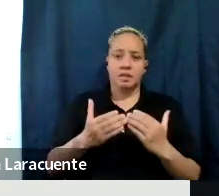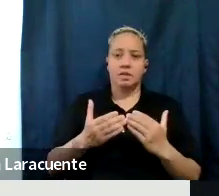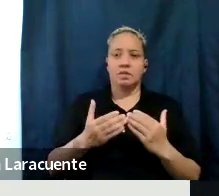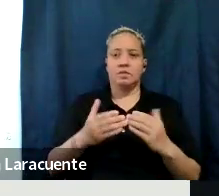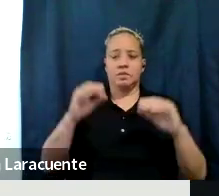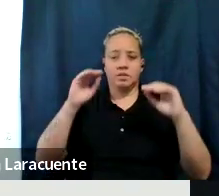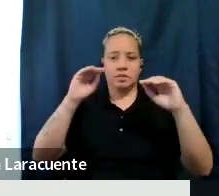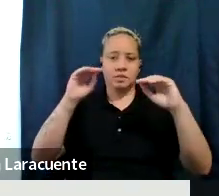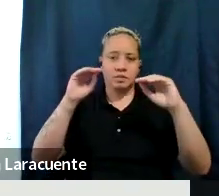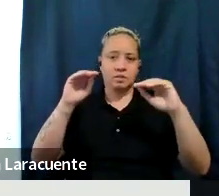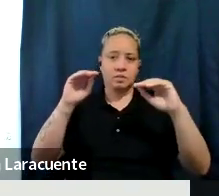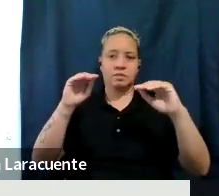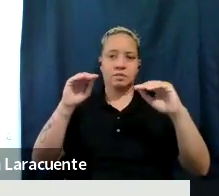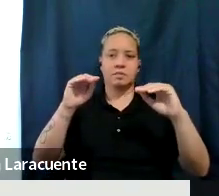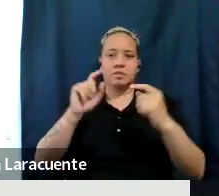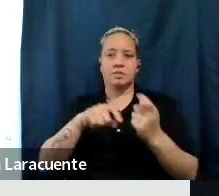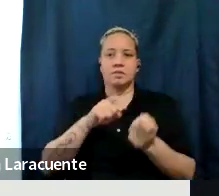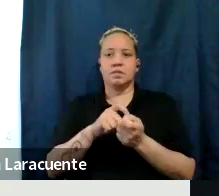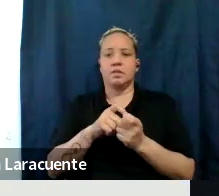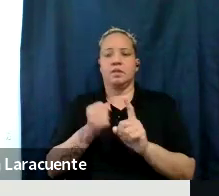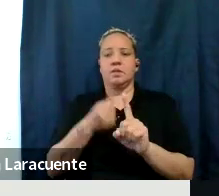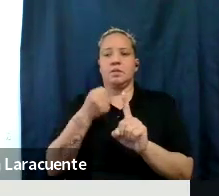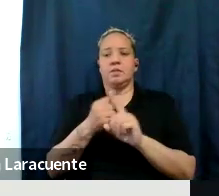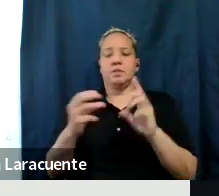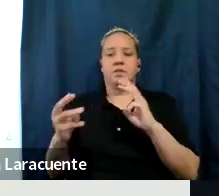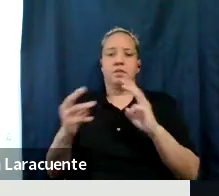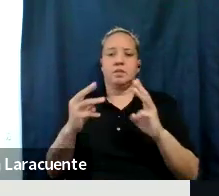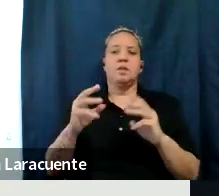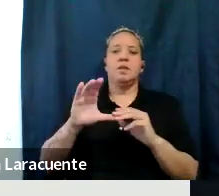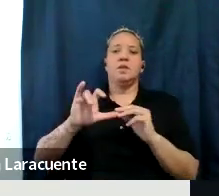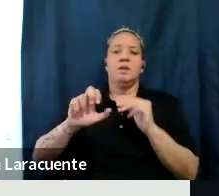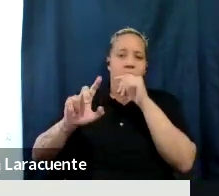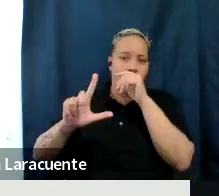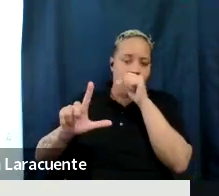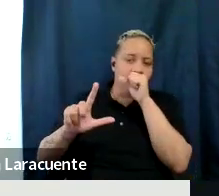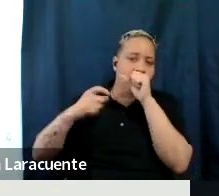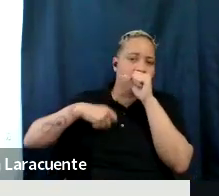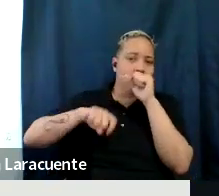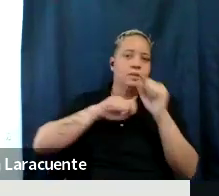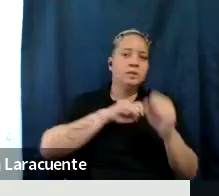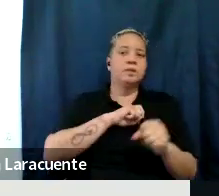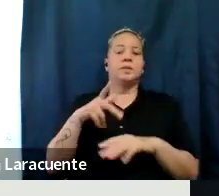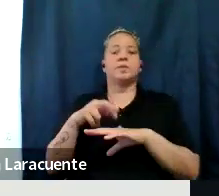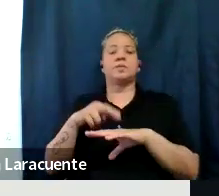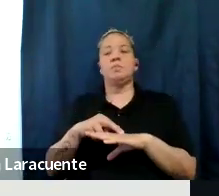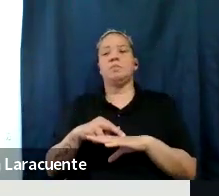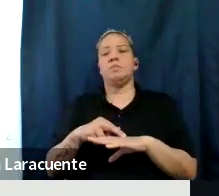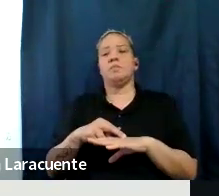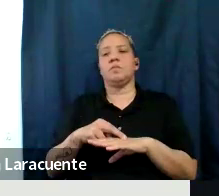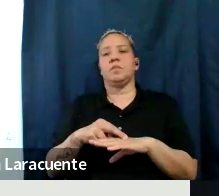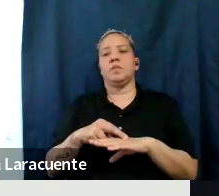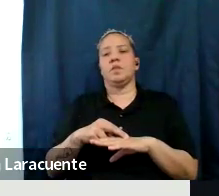un curso precisamente sobre el impacto de la Guerra Civil Española en Puerto Rico para el grado de